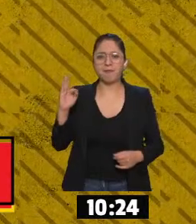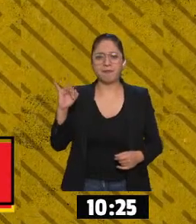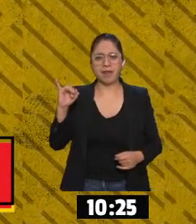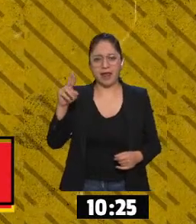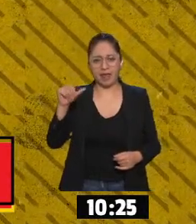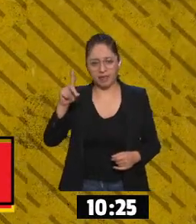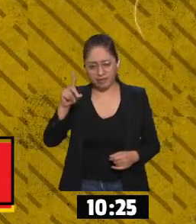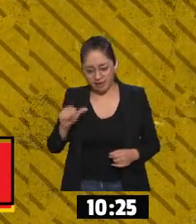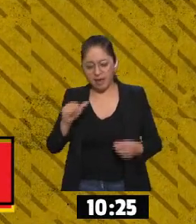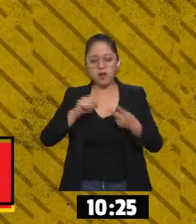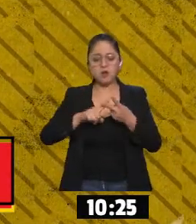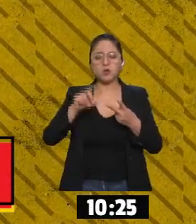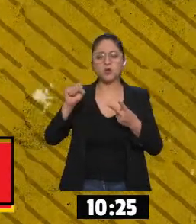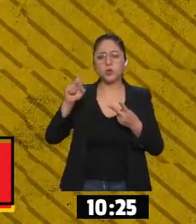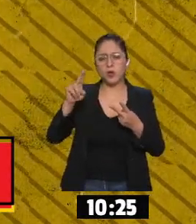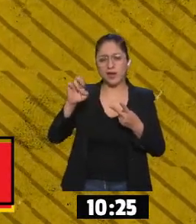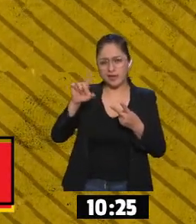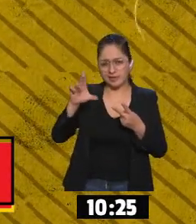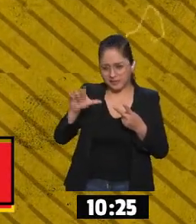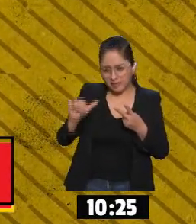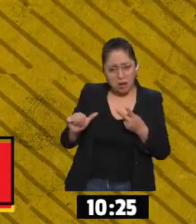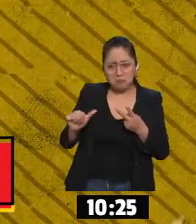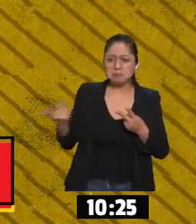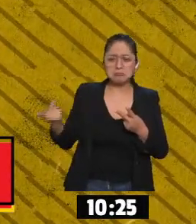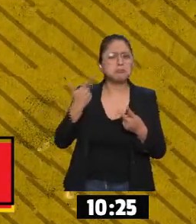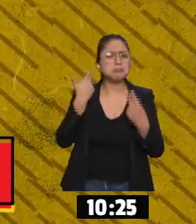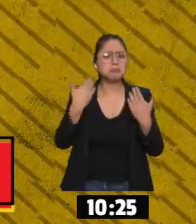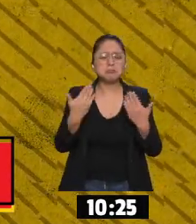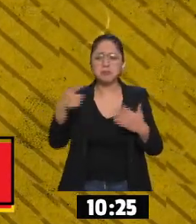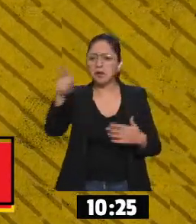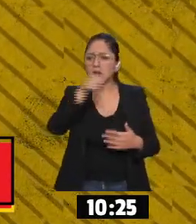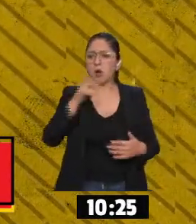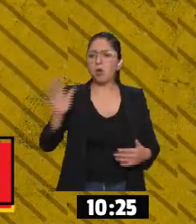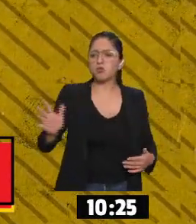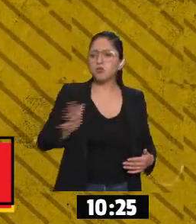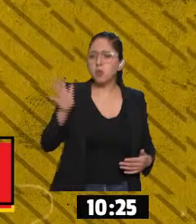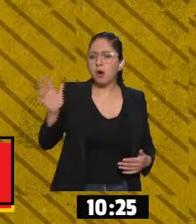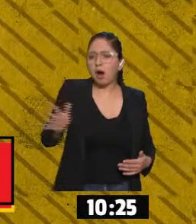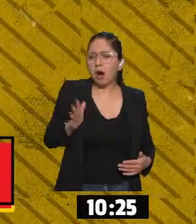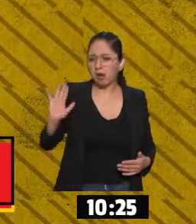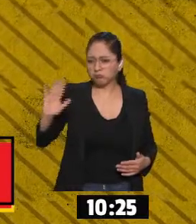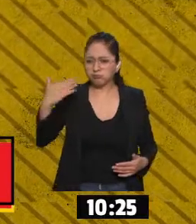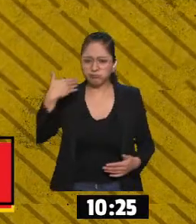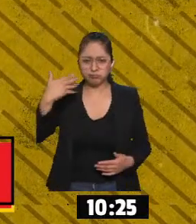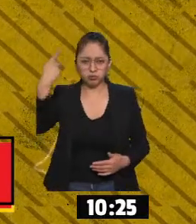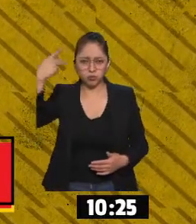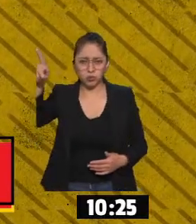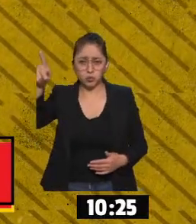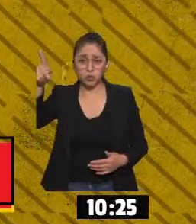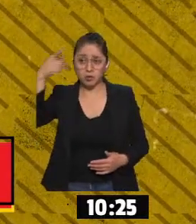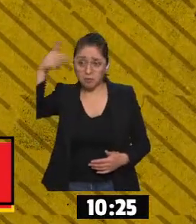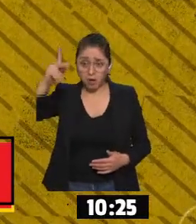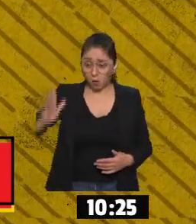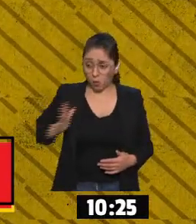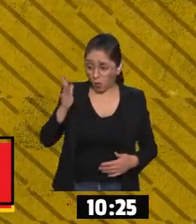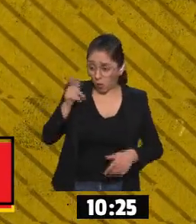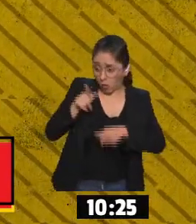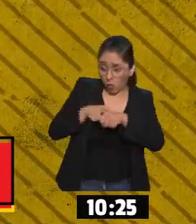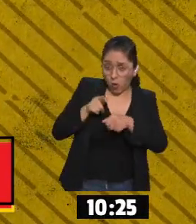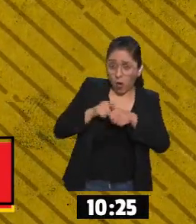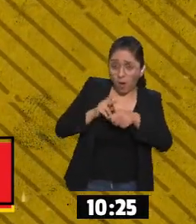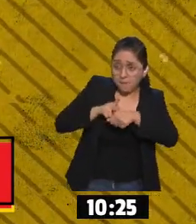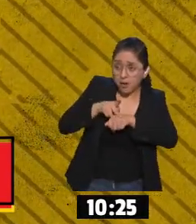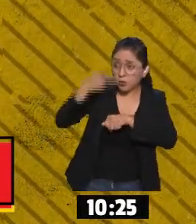uno pensaría, no, ¿cómo? Pues sí, allá son güeros, pero ellos también están en sus tradiciones y no me crea que los tratan